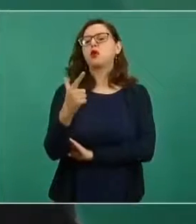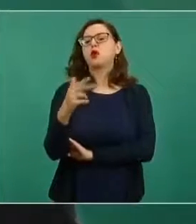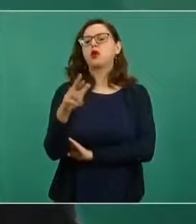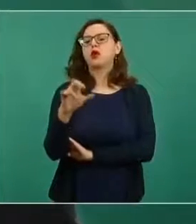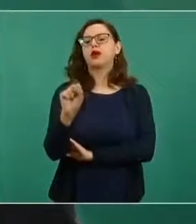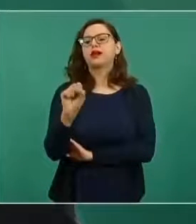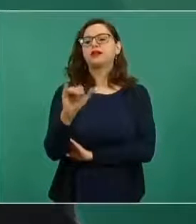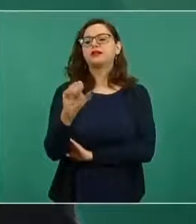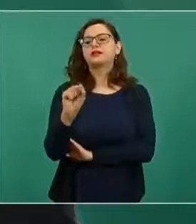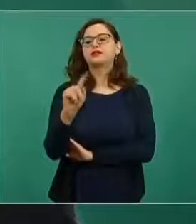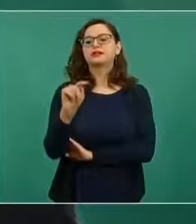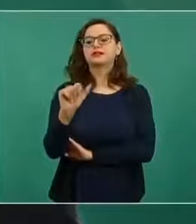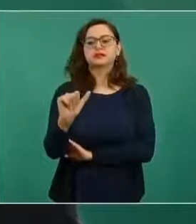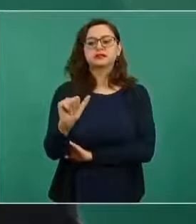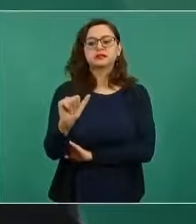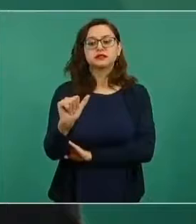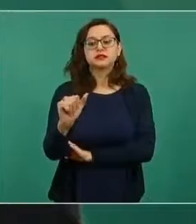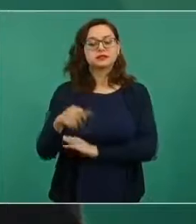usé